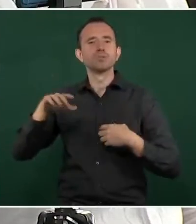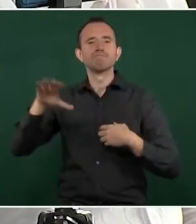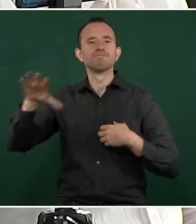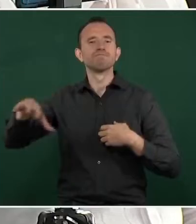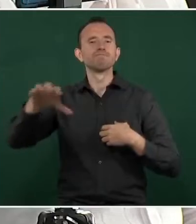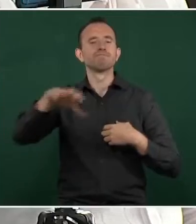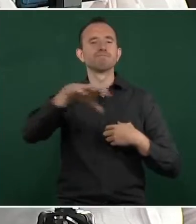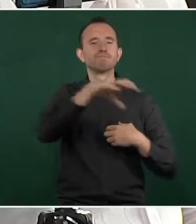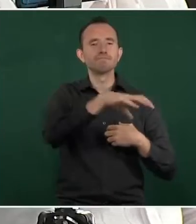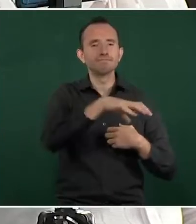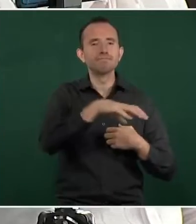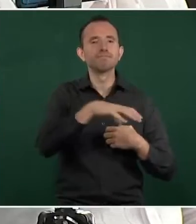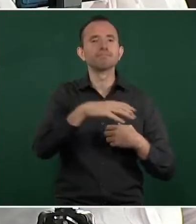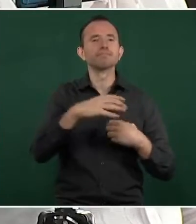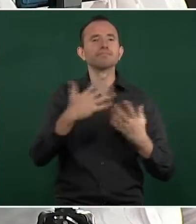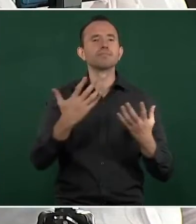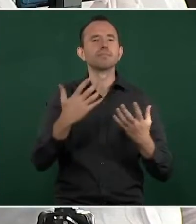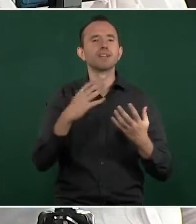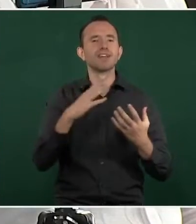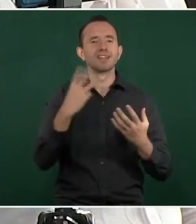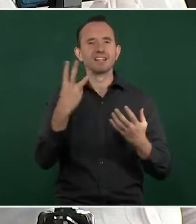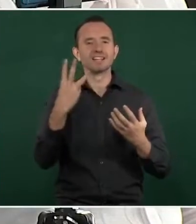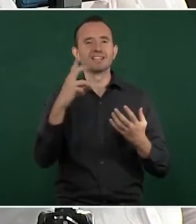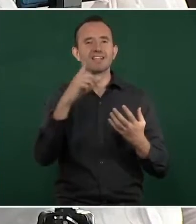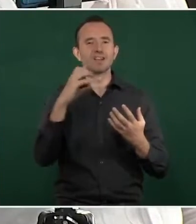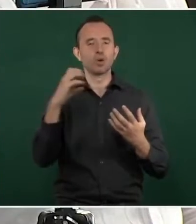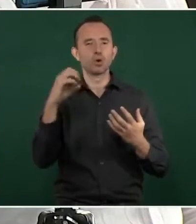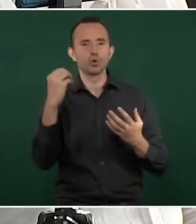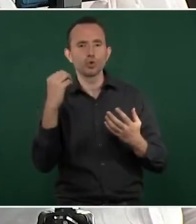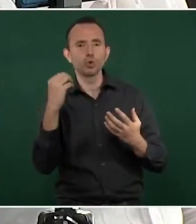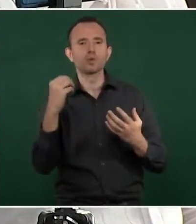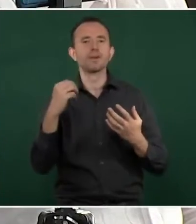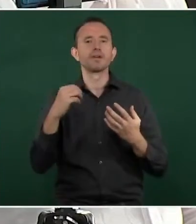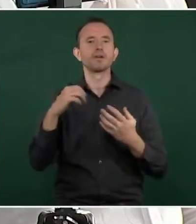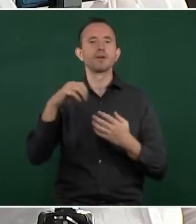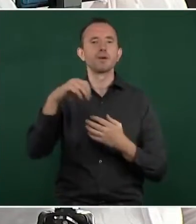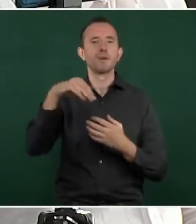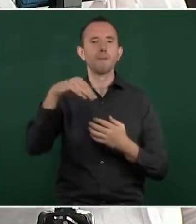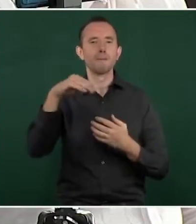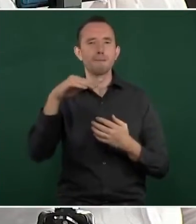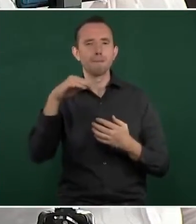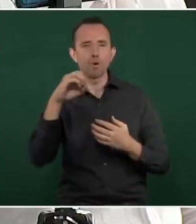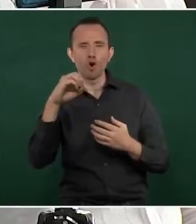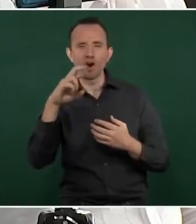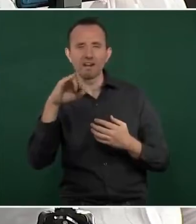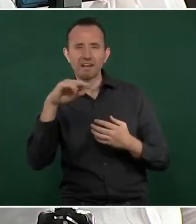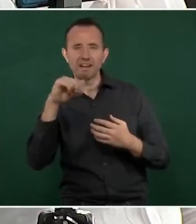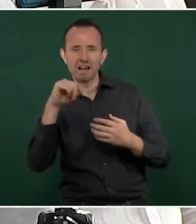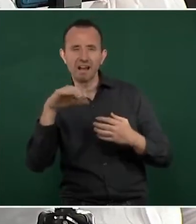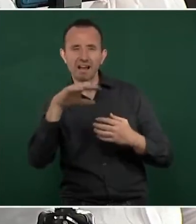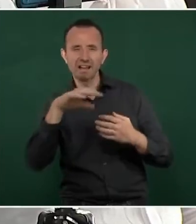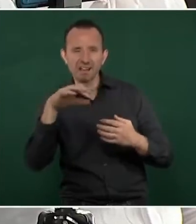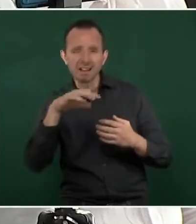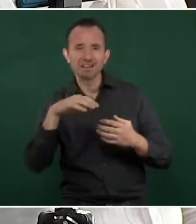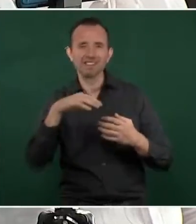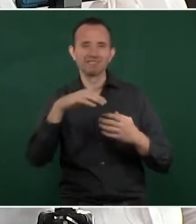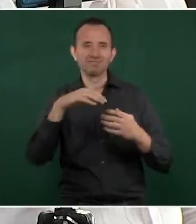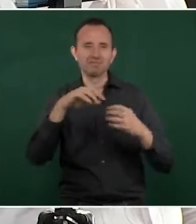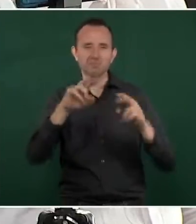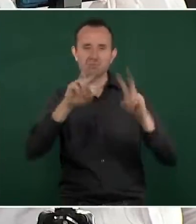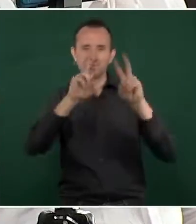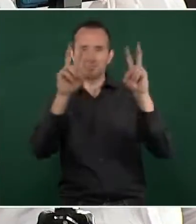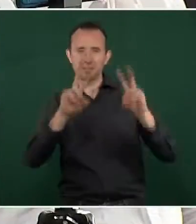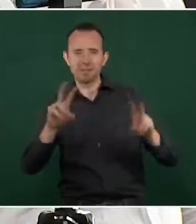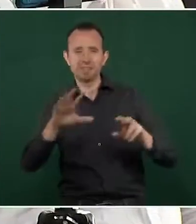Maclovio Rojas, 3 de octubre, La Morita, Terrazas del Valle, Lomas del Valle, porque le quieren pedir su voluntad para firmar